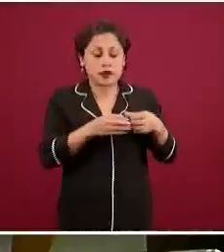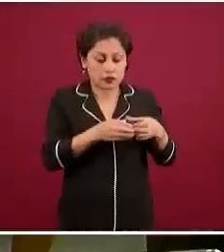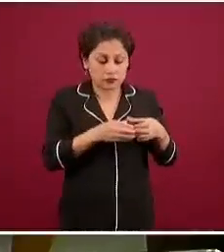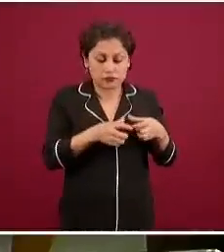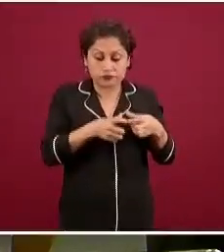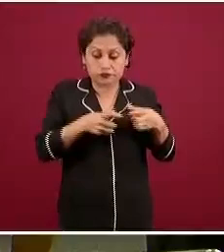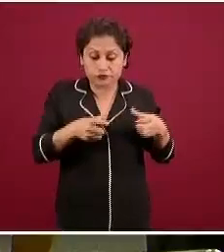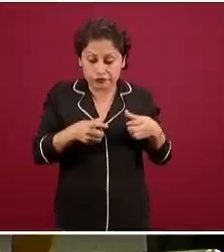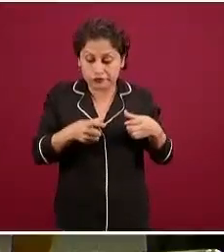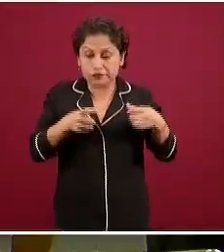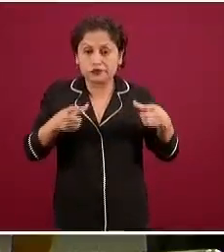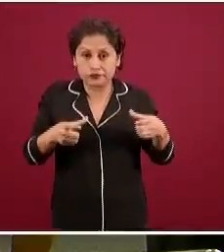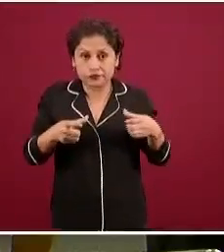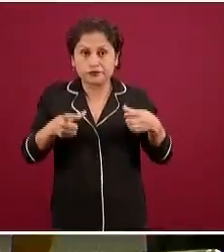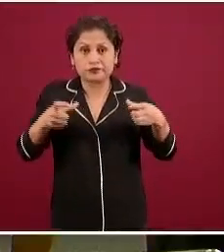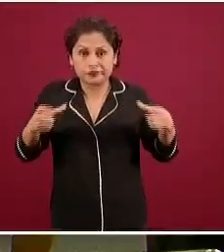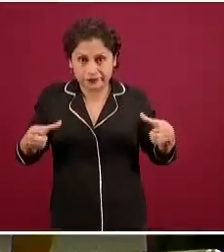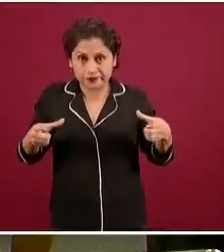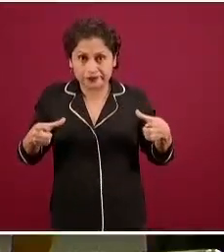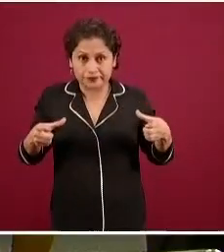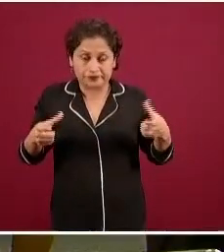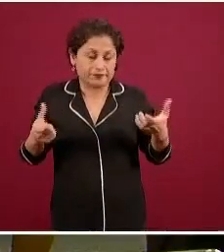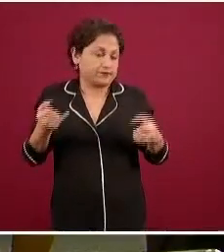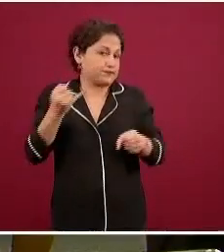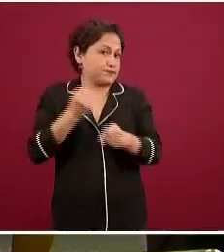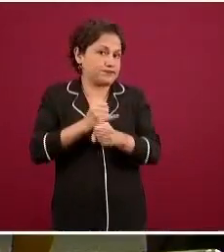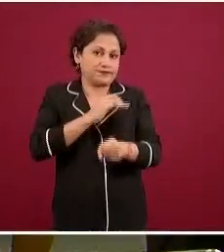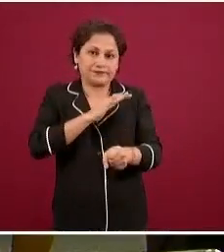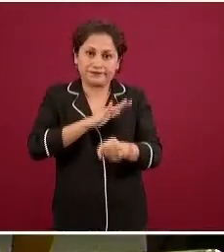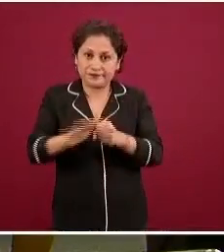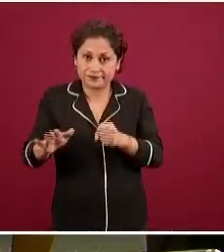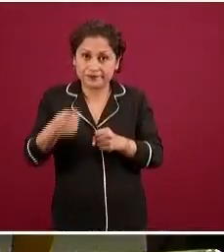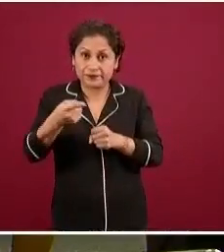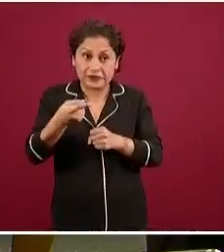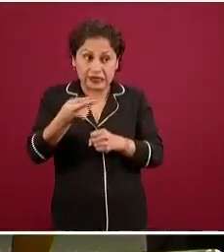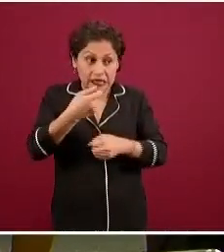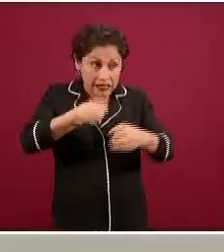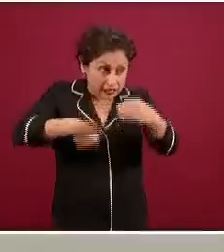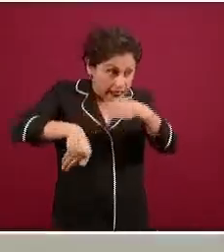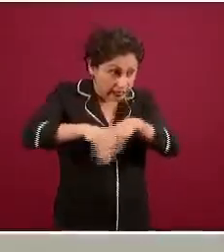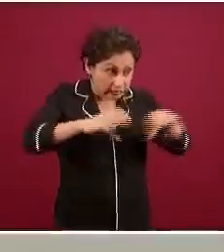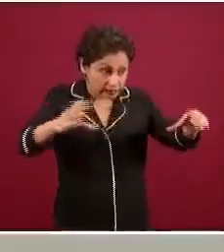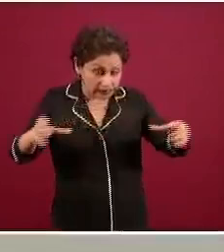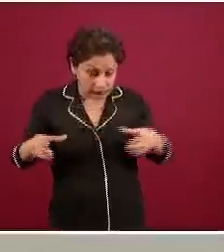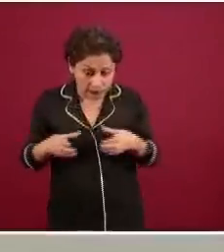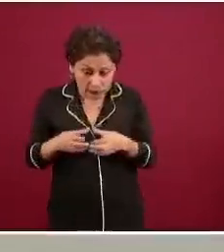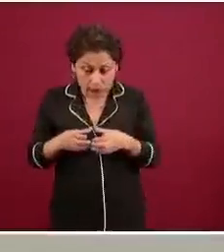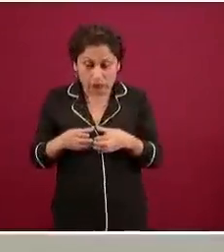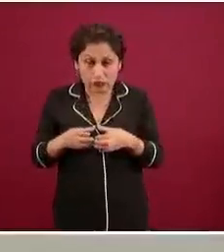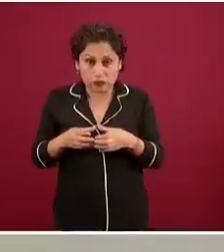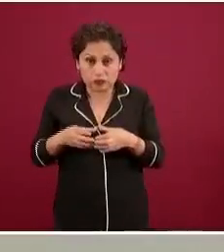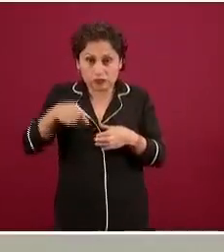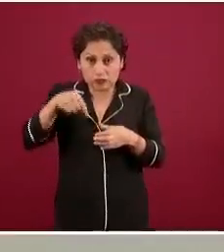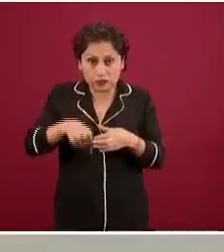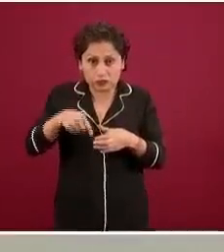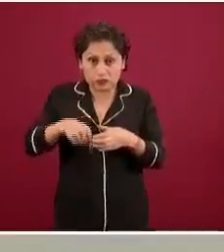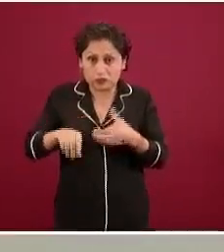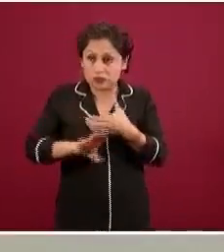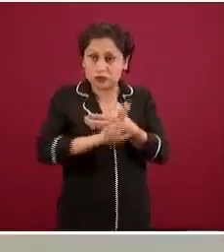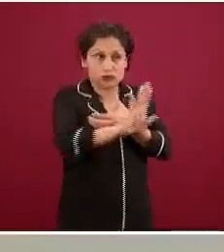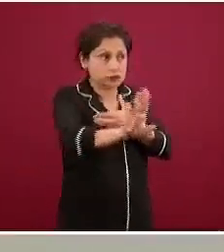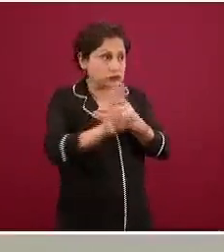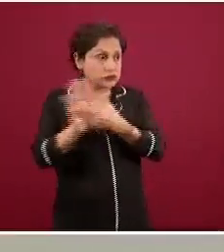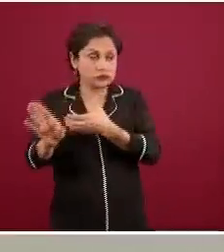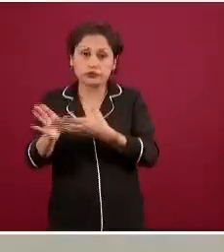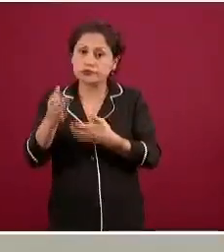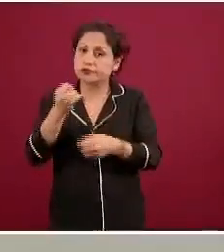casos que no habría manera ni tendría sentido intentar poner en aislamiento a cada uno de ellos. En el momento